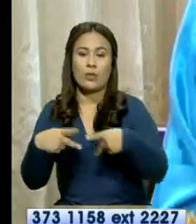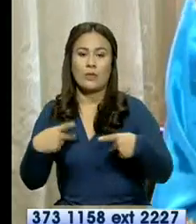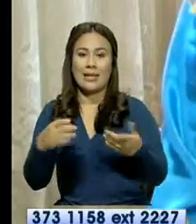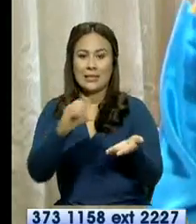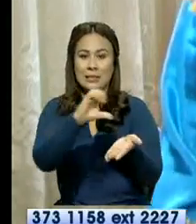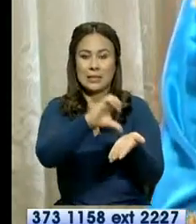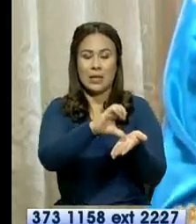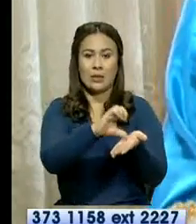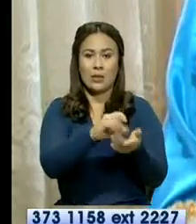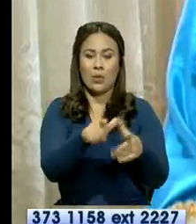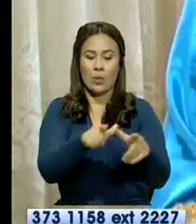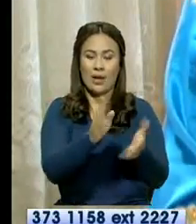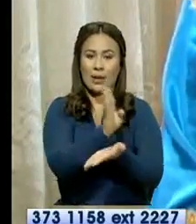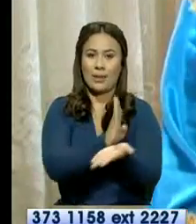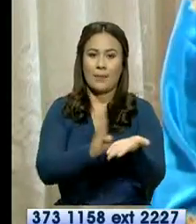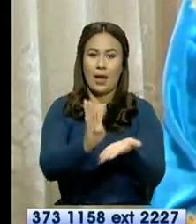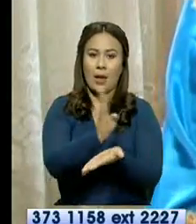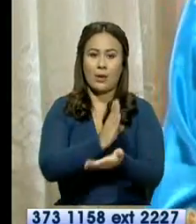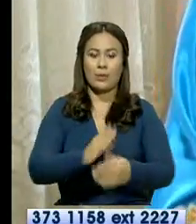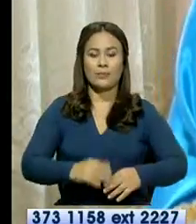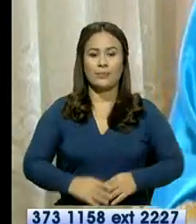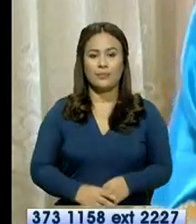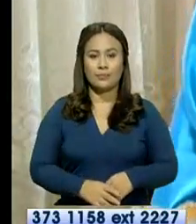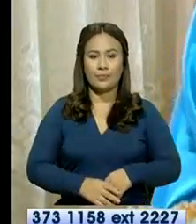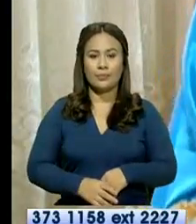ciudad, en el denominado Barrio Centro,